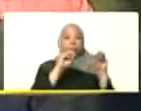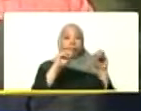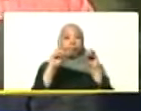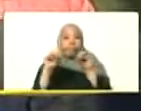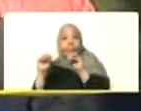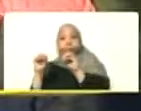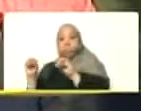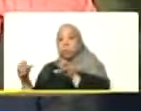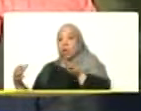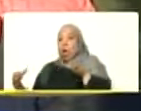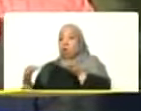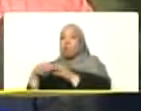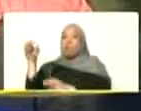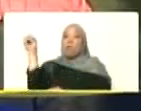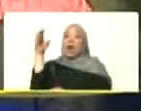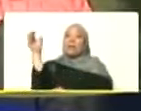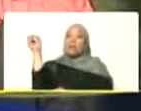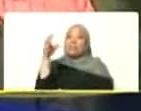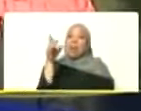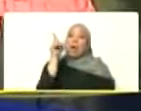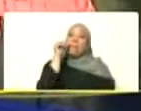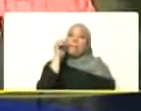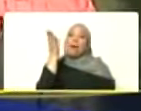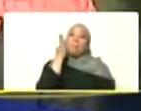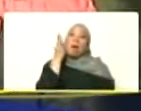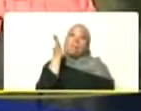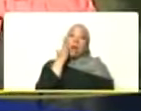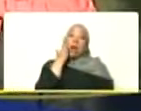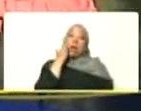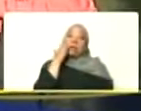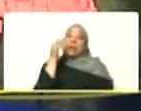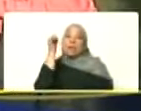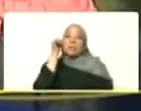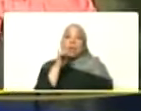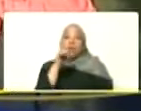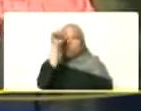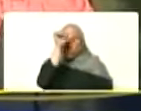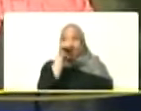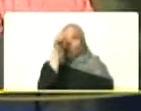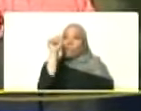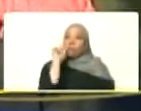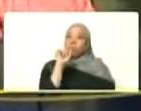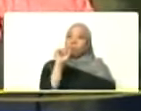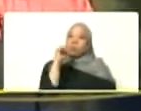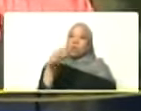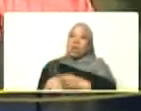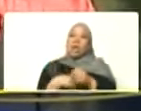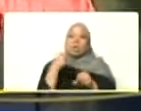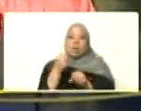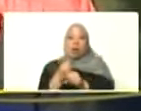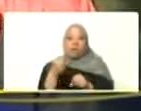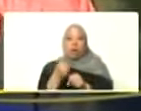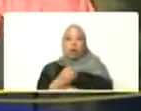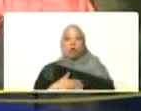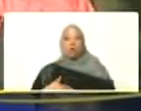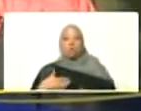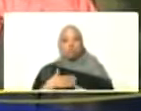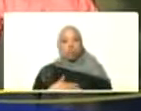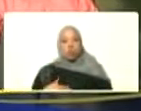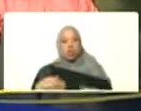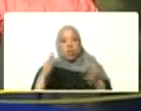la comunidad, quienes se han abocado día a día, sábado a sábado, minuto a minuto, a trabajar por el bienestar de la